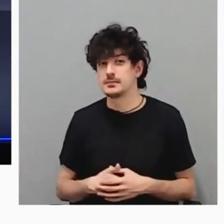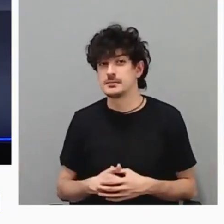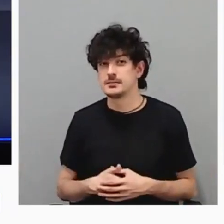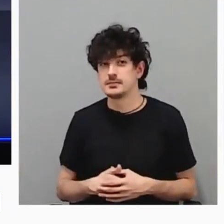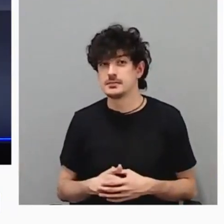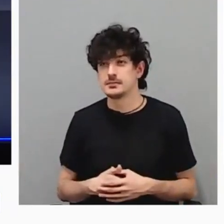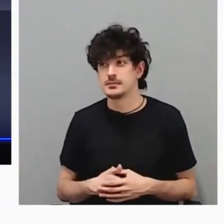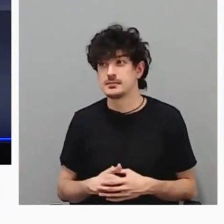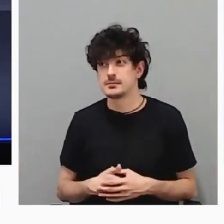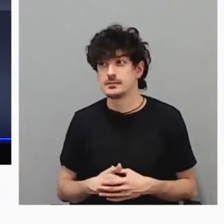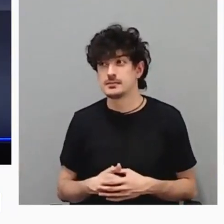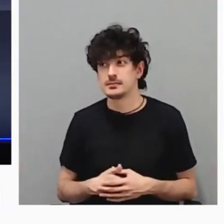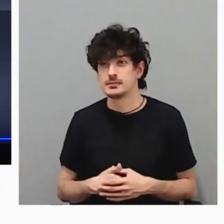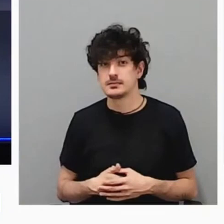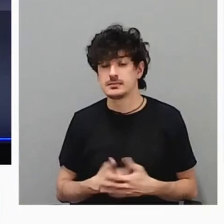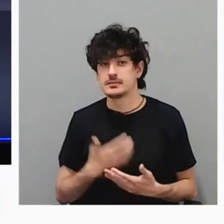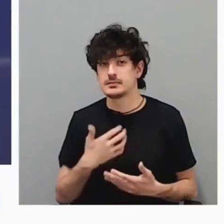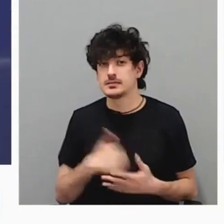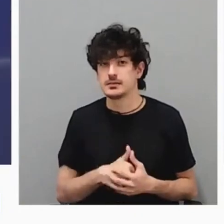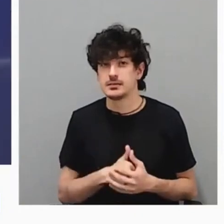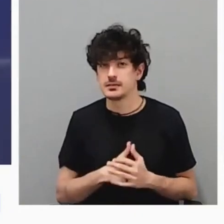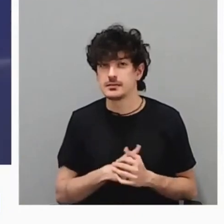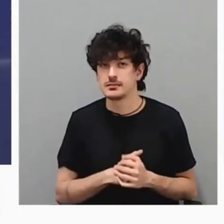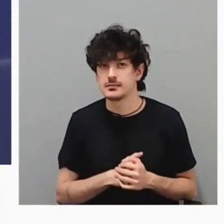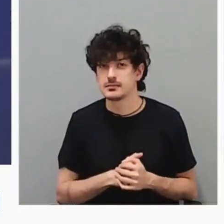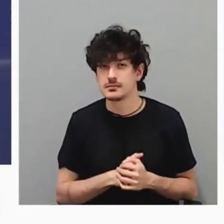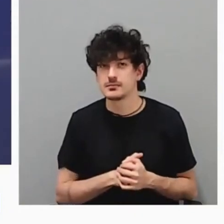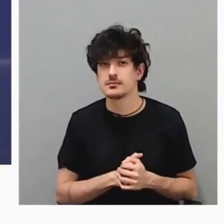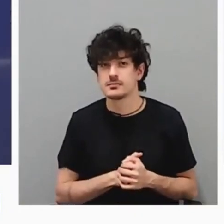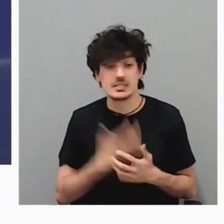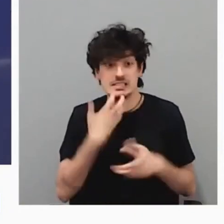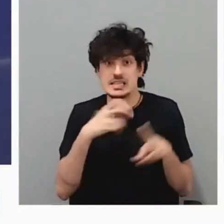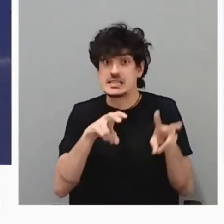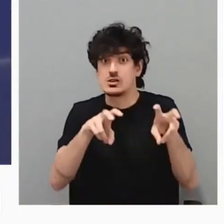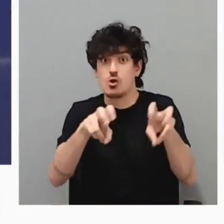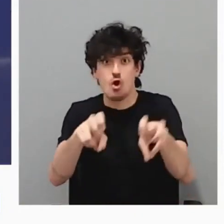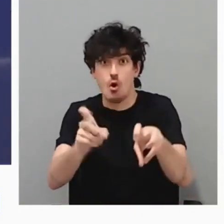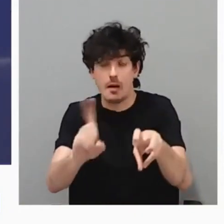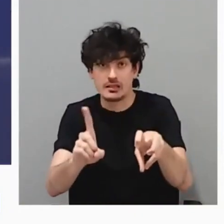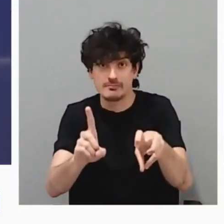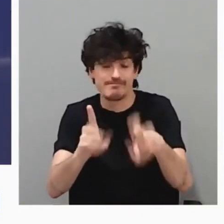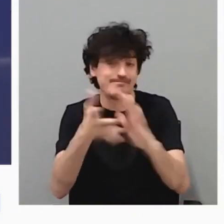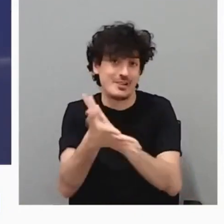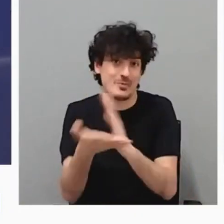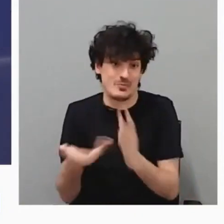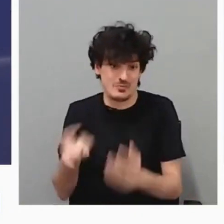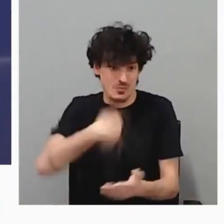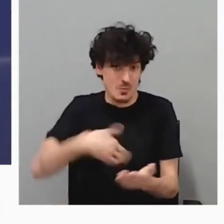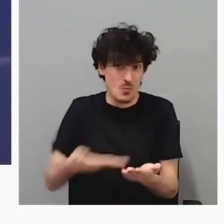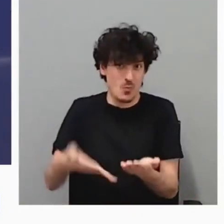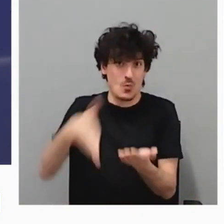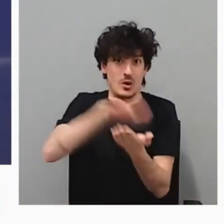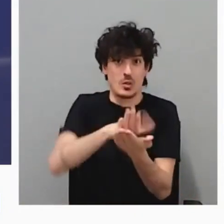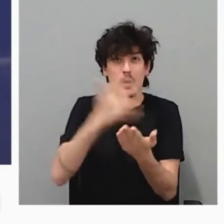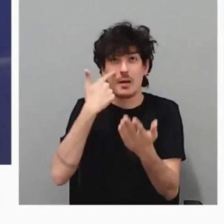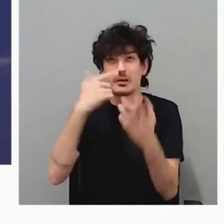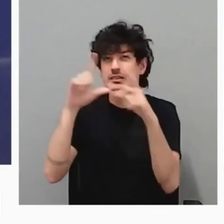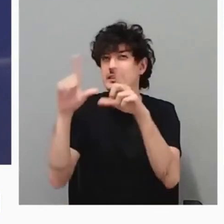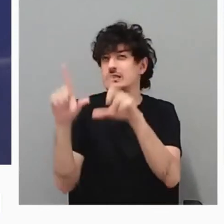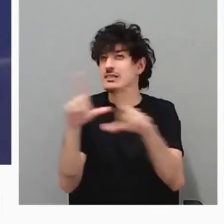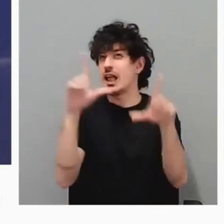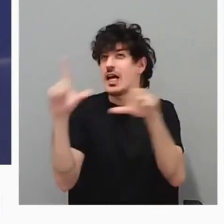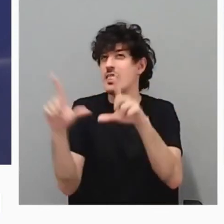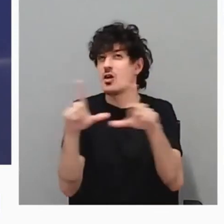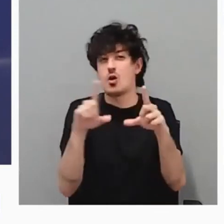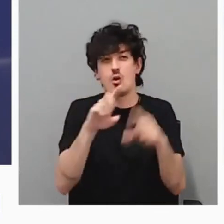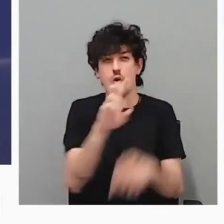Eso está claro. Que el entorno es VUCA, con mayúsculas, hubiéramos necesitado 3, 4 slides, una para la V, otra para la U, otra para la C y